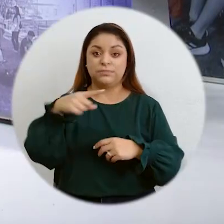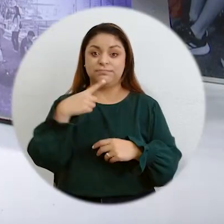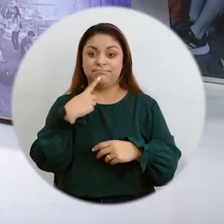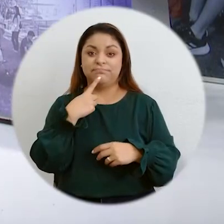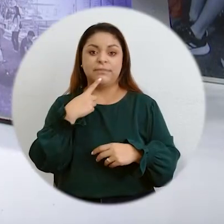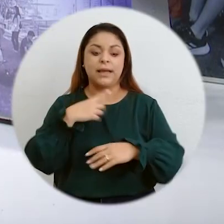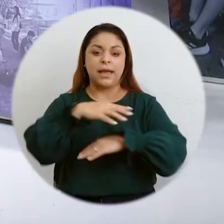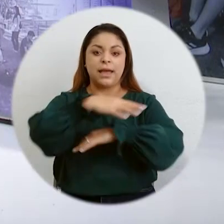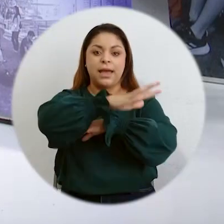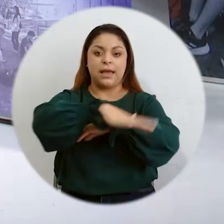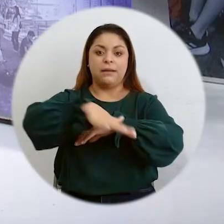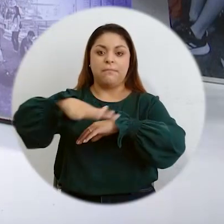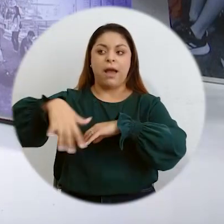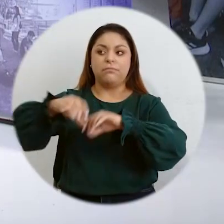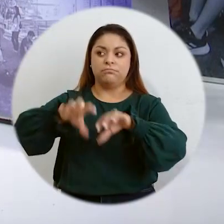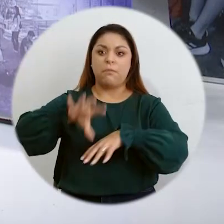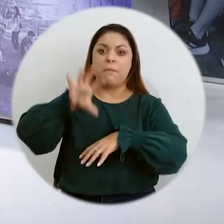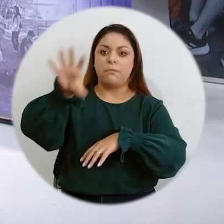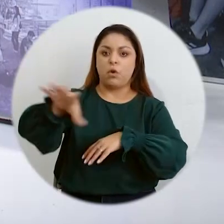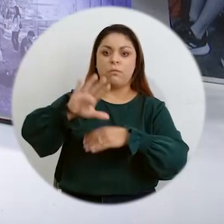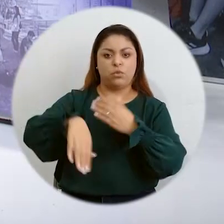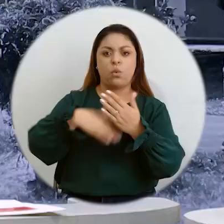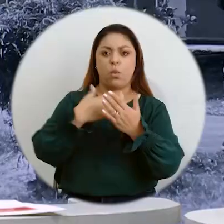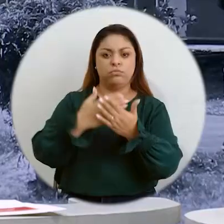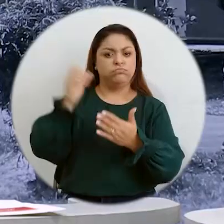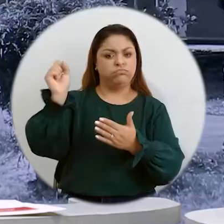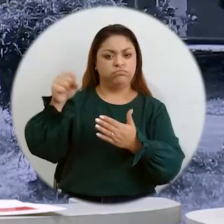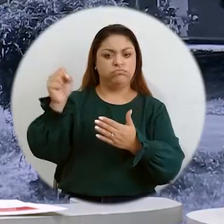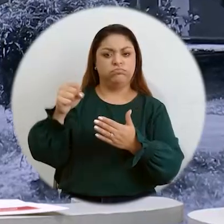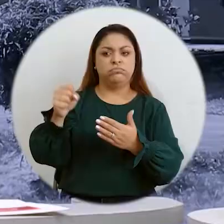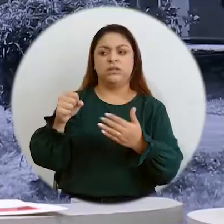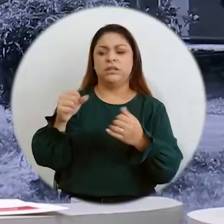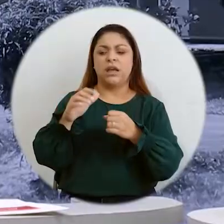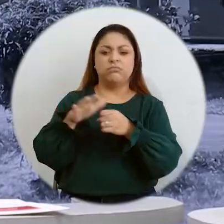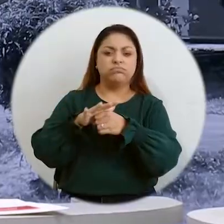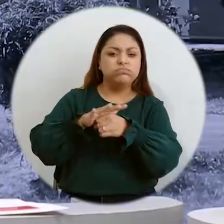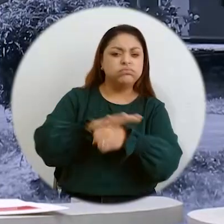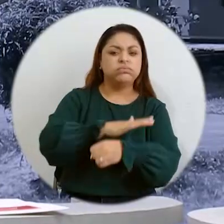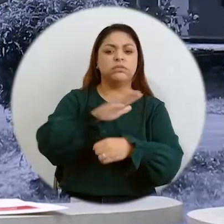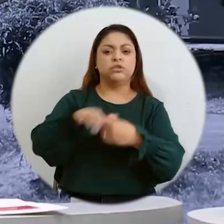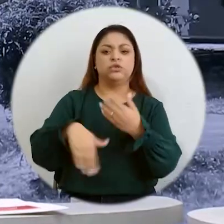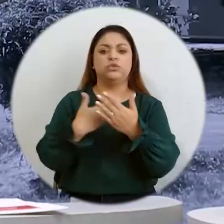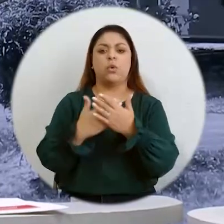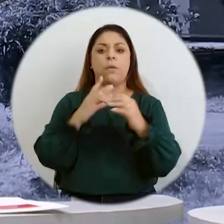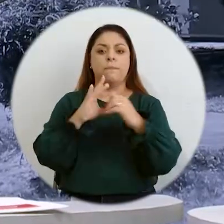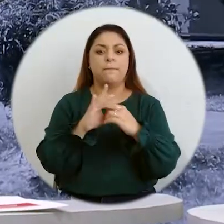el mar es de todos y todas, ¿verdad? Cubre prácticamente todo el planeta.